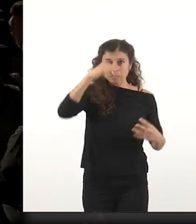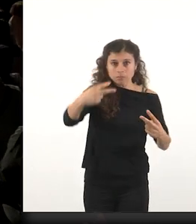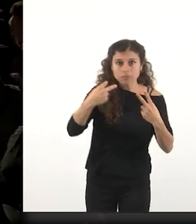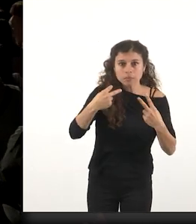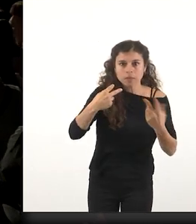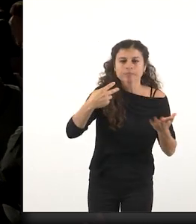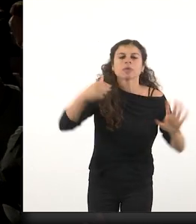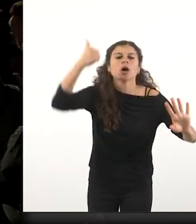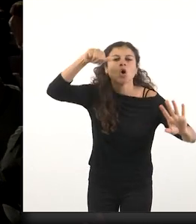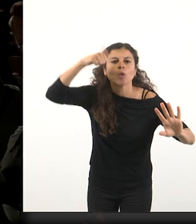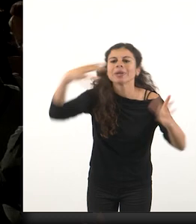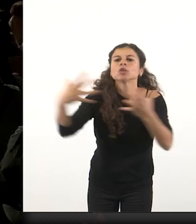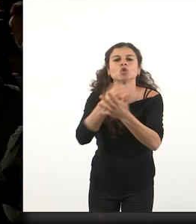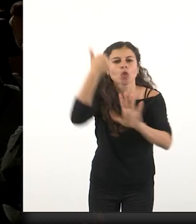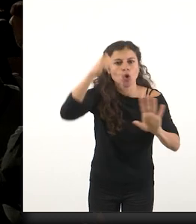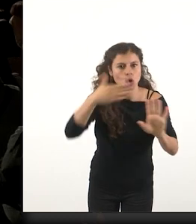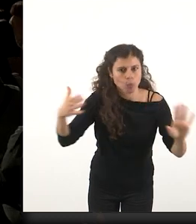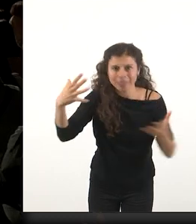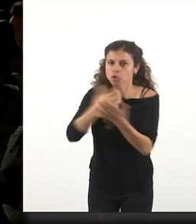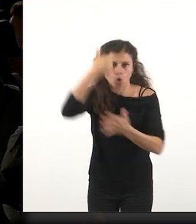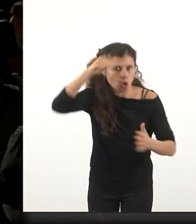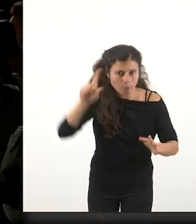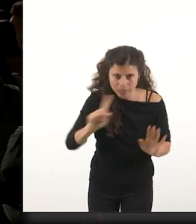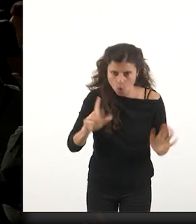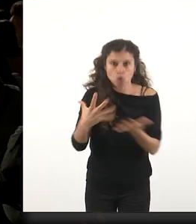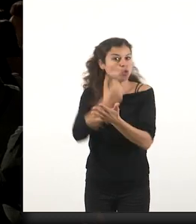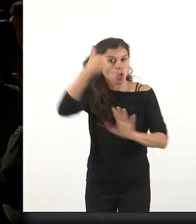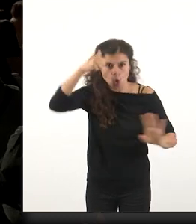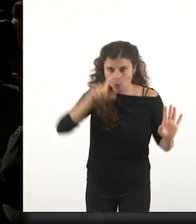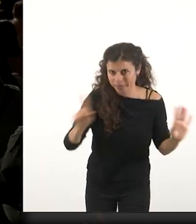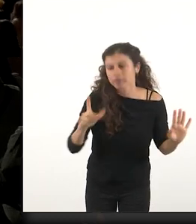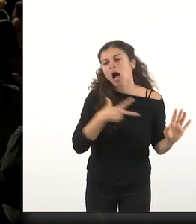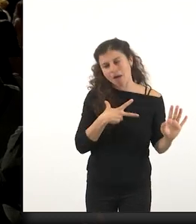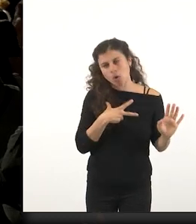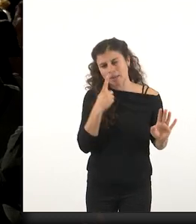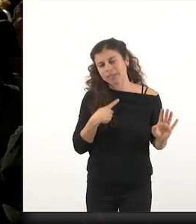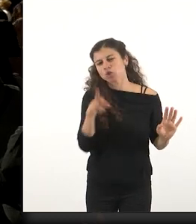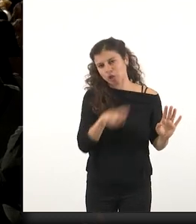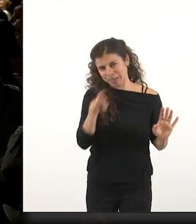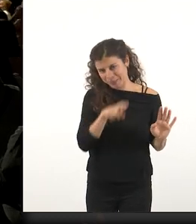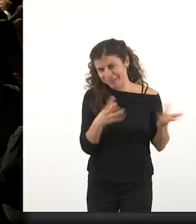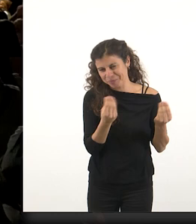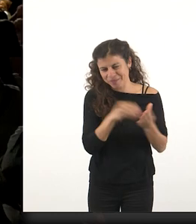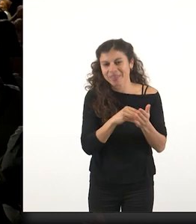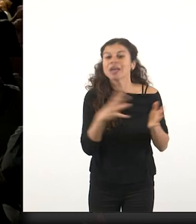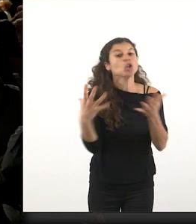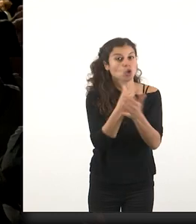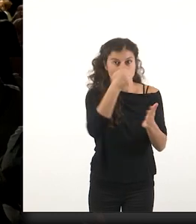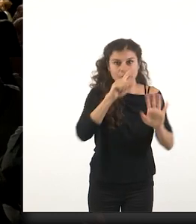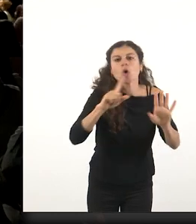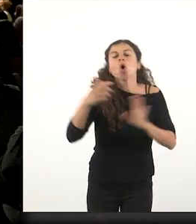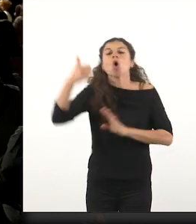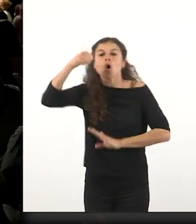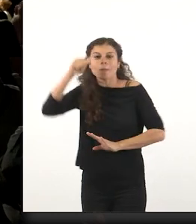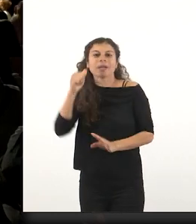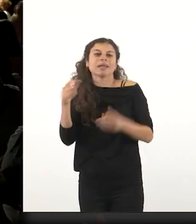Perdón, de tío como Antonio, no como todos los tíos, no como todos los tíos, no como todos los tíos. Es que la abogada me ha dicho, repítelo muchas veces para que no... Vale, ¿lo veis, no? Y cuando hago de